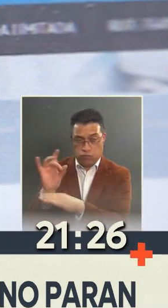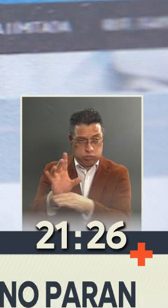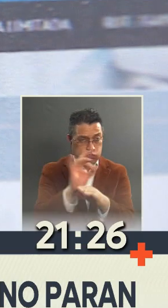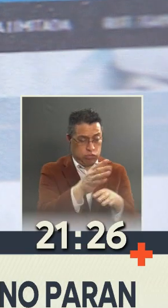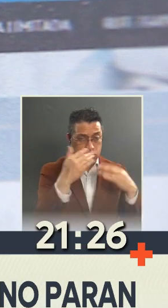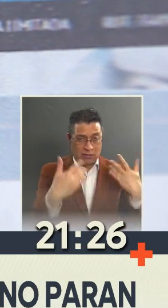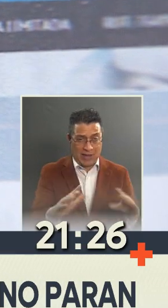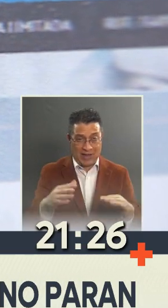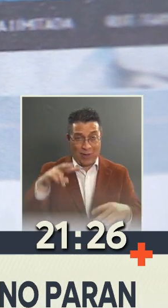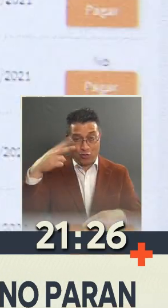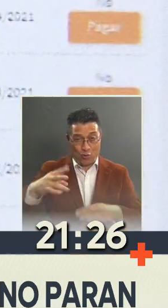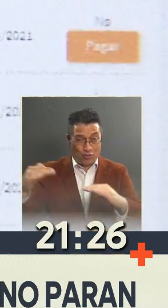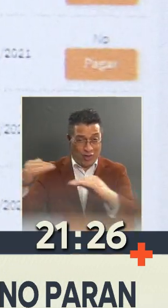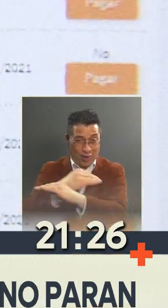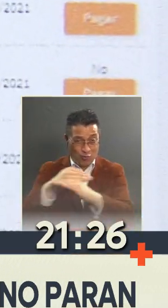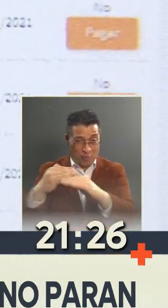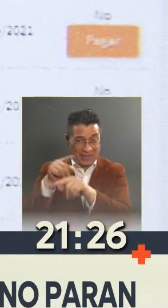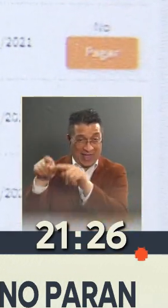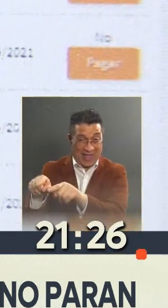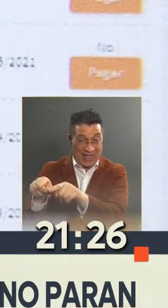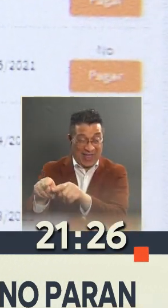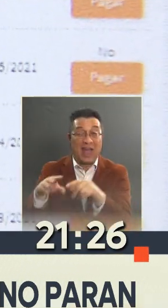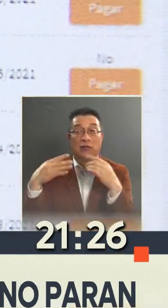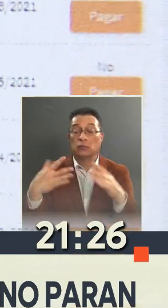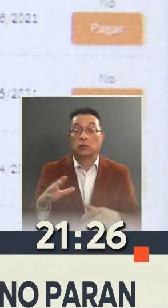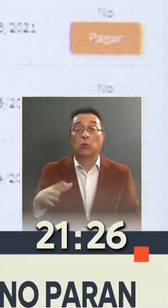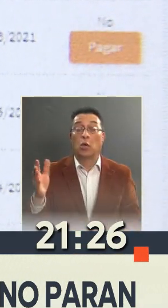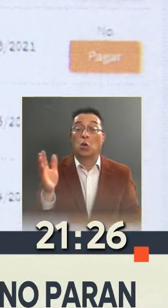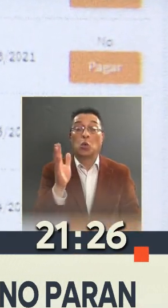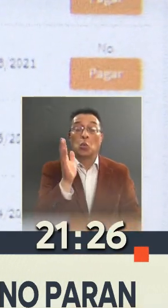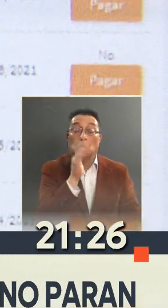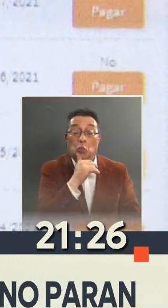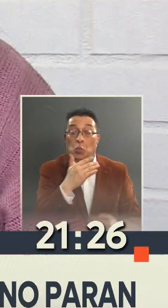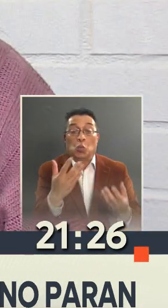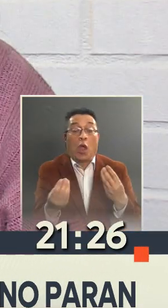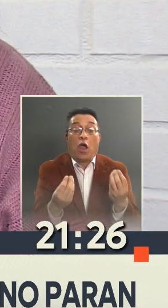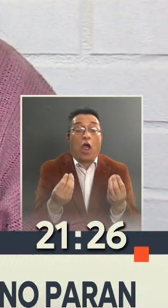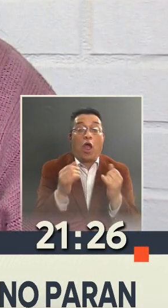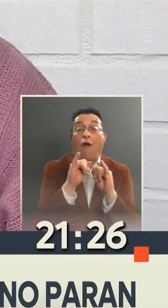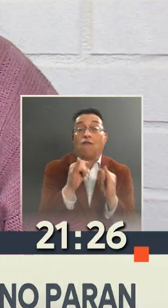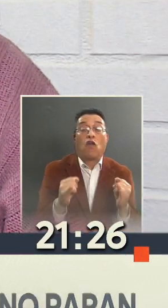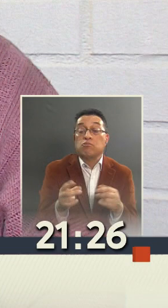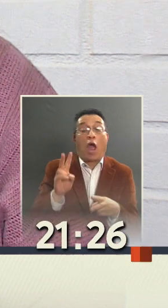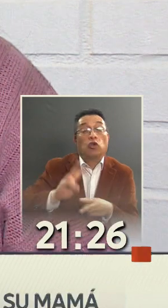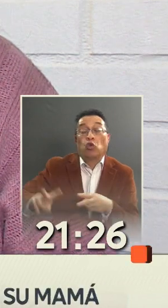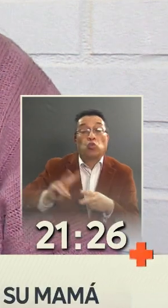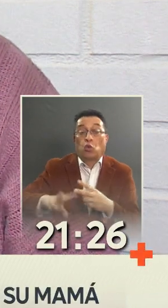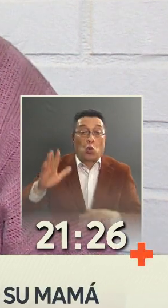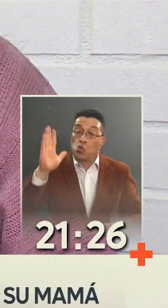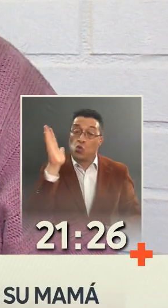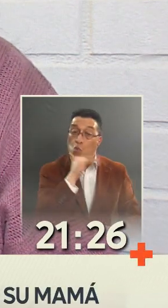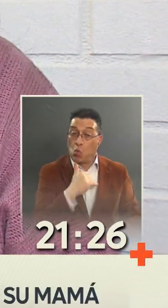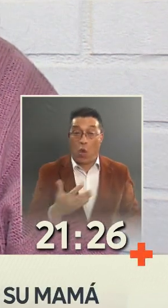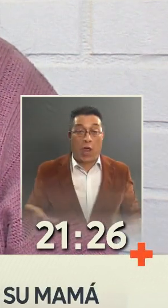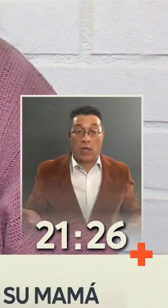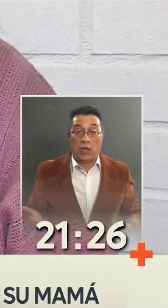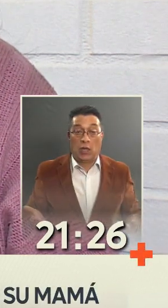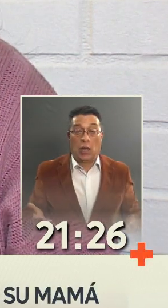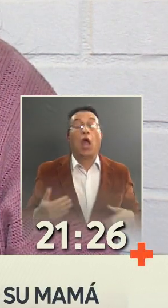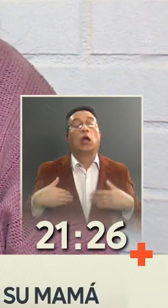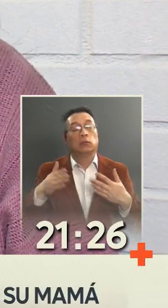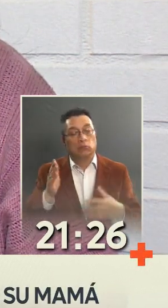no hay de alguna forma una solución. Siguen, nos